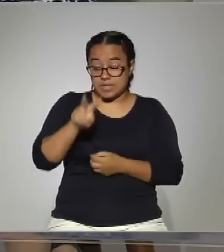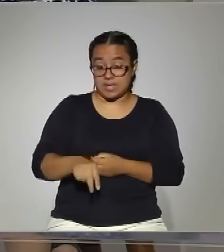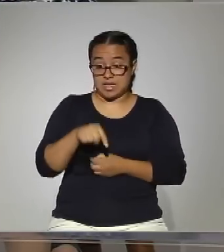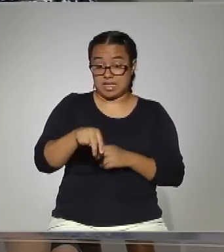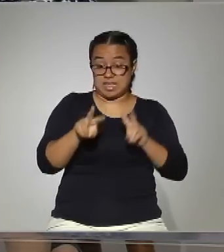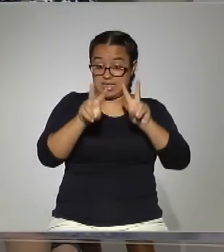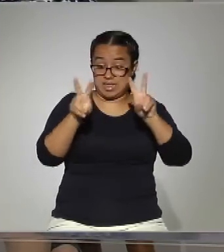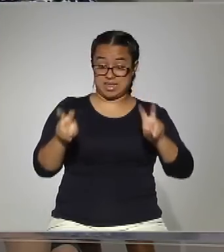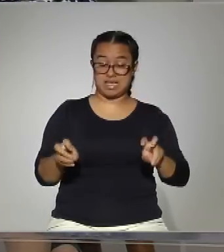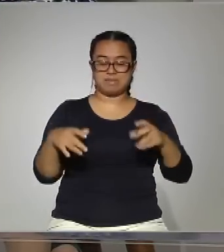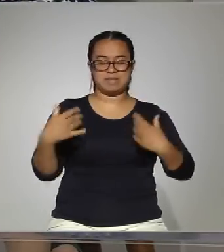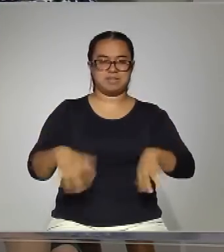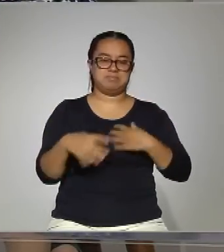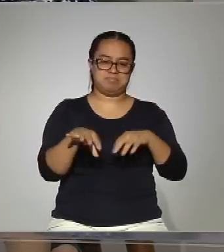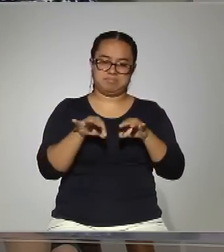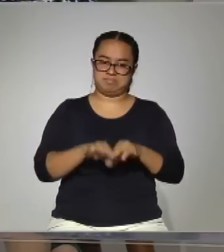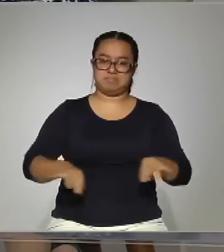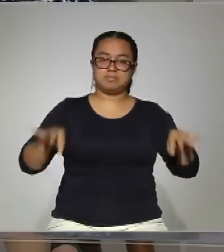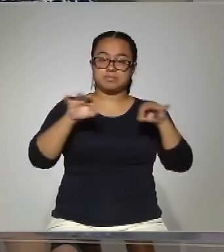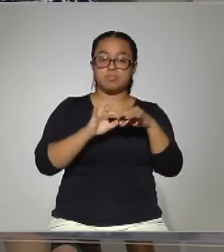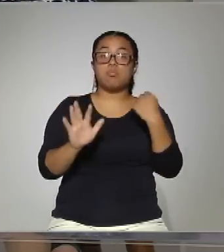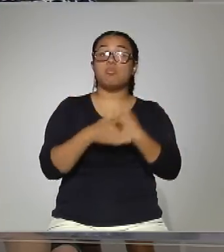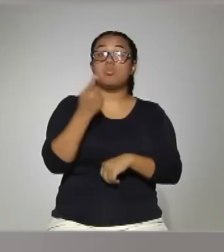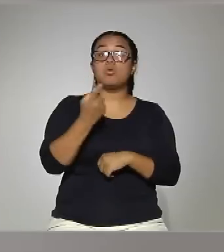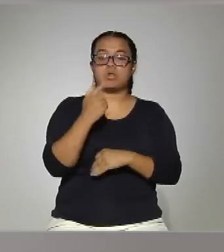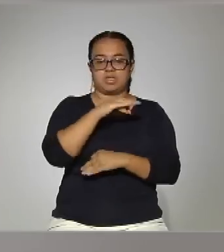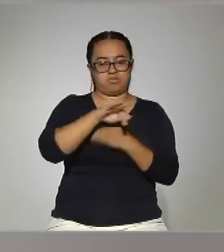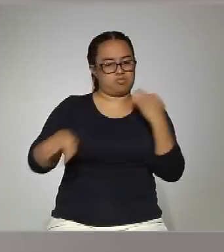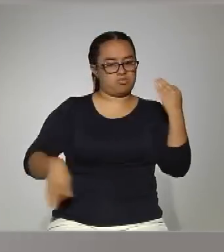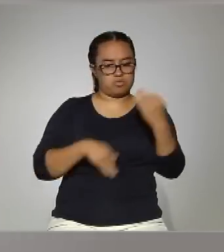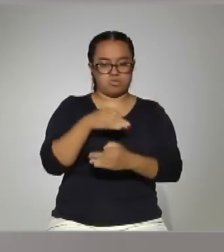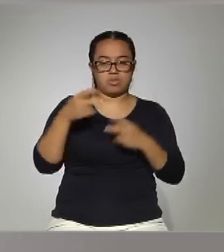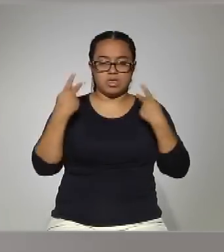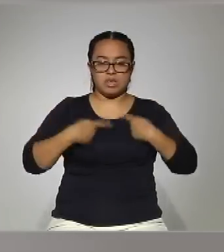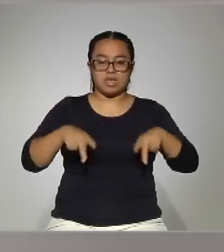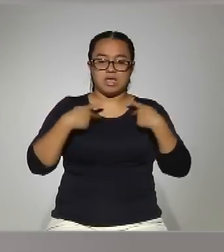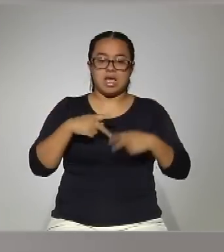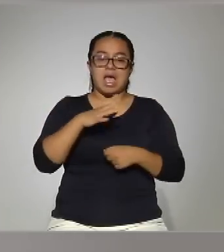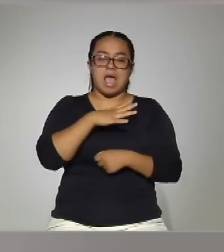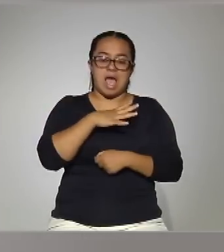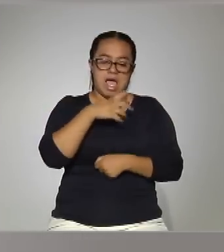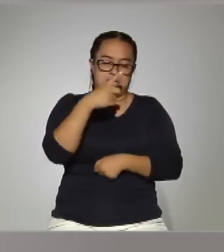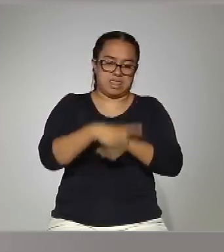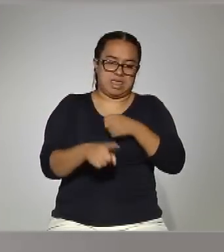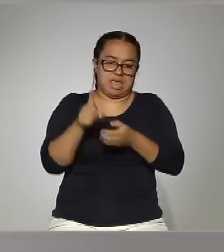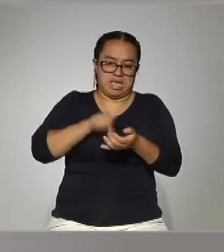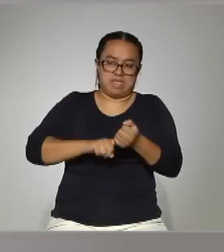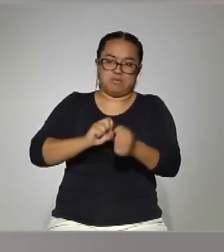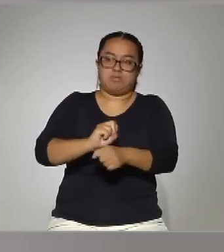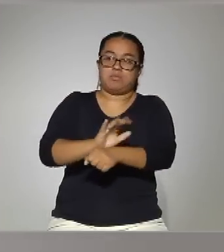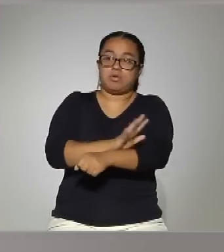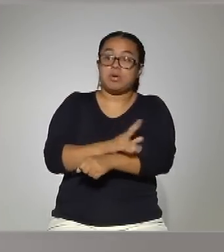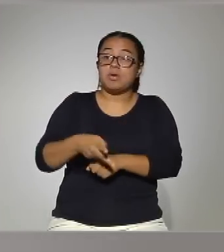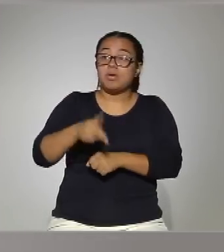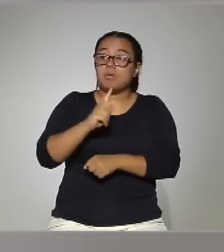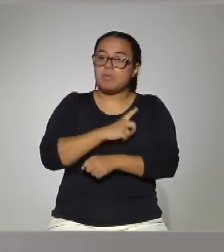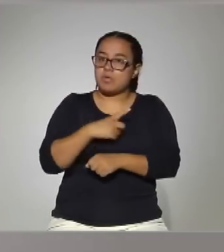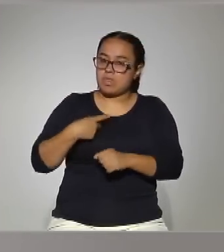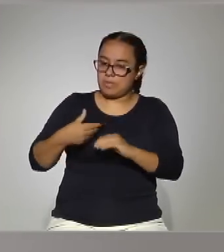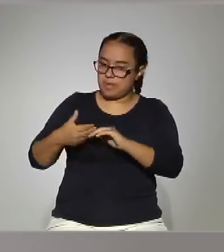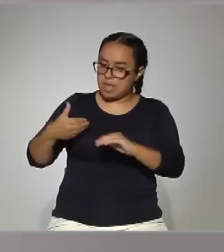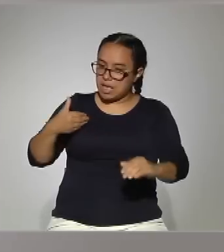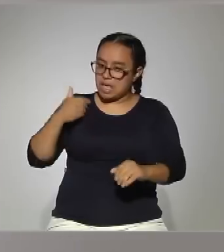es un tema muy importante debido a que todos, sin excepción, hemos sufrido daños emocionales, pero es importante detectarlos a